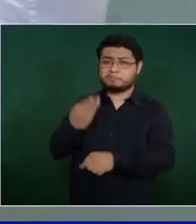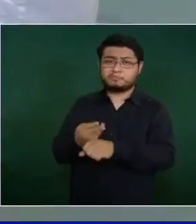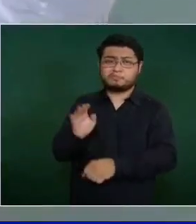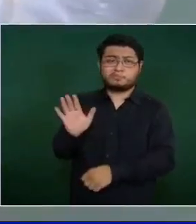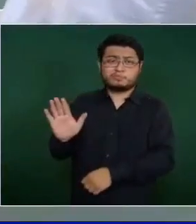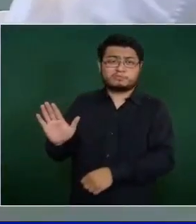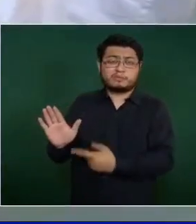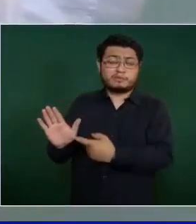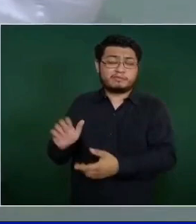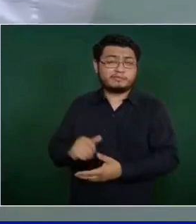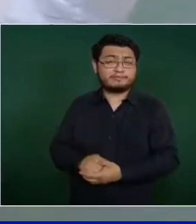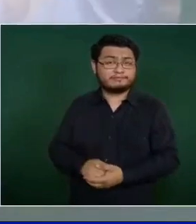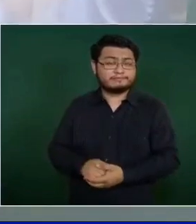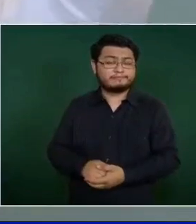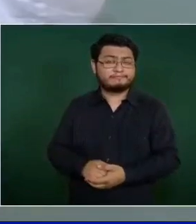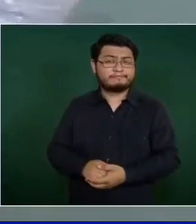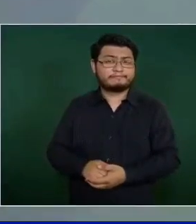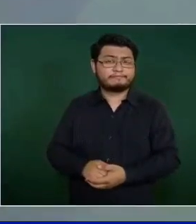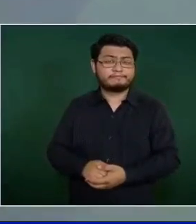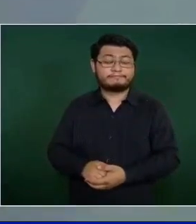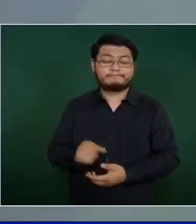Y luego pues están los